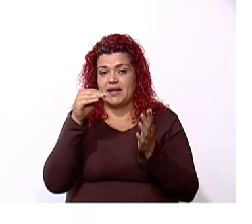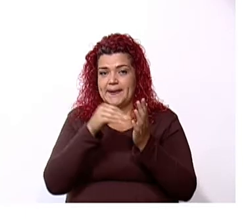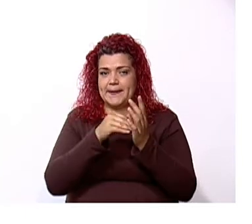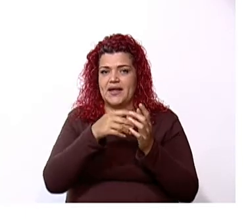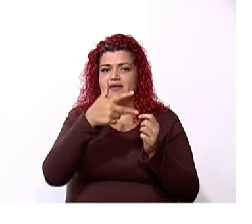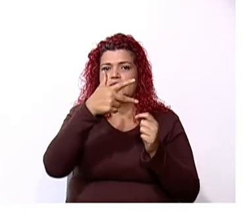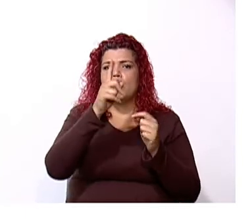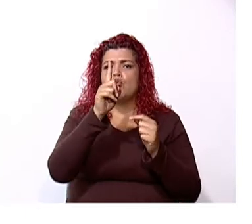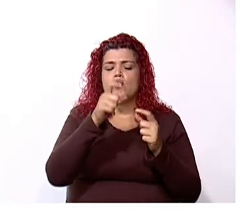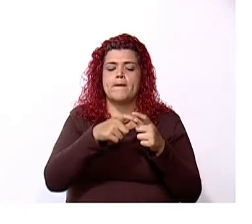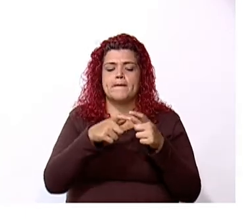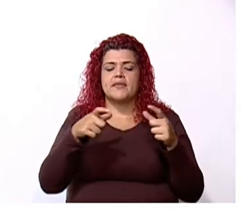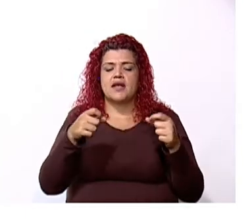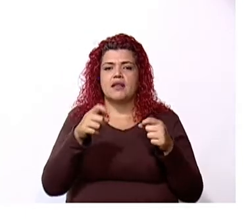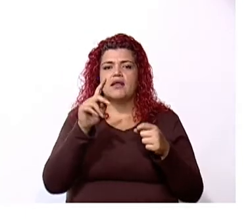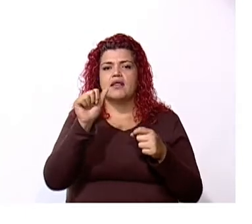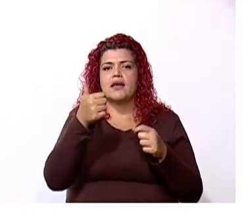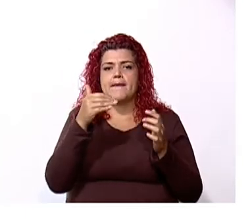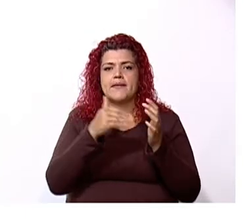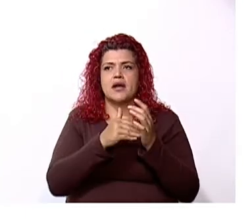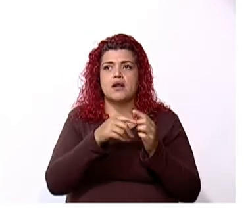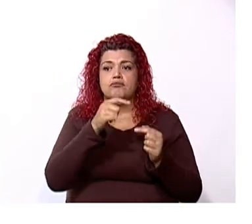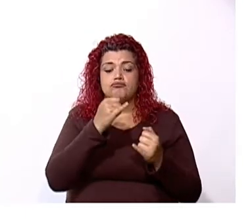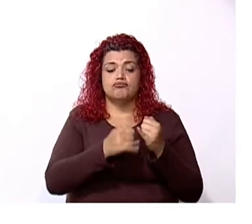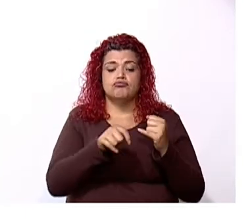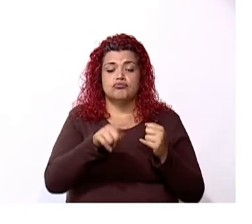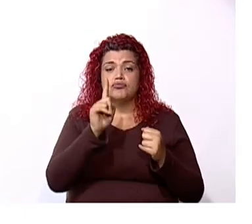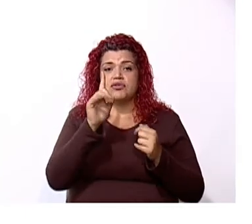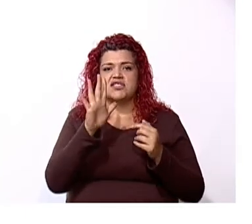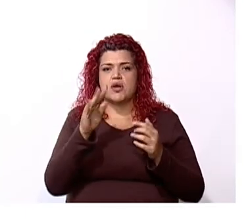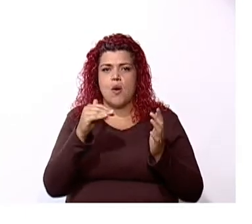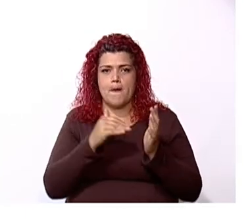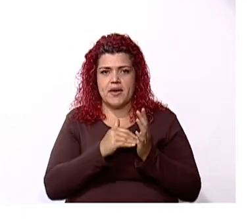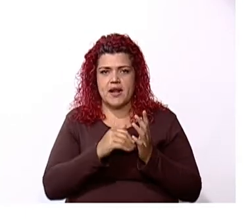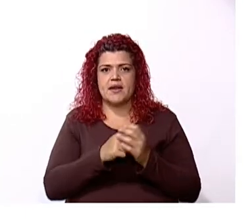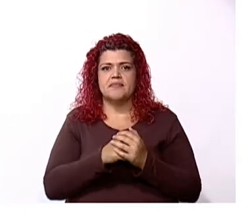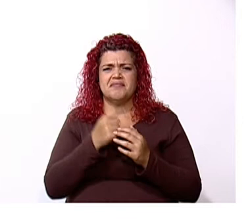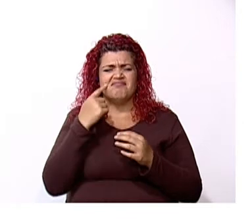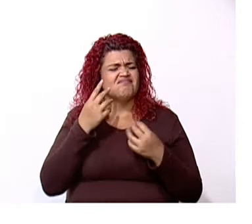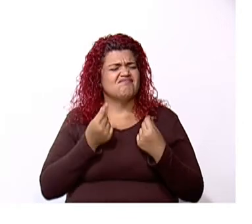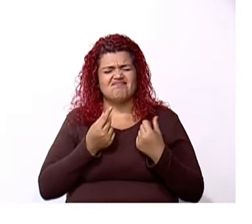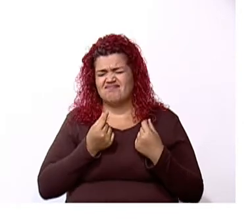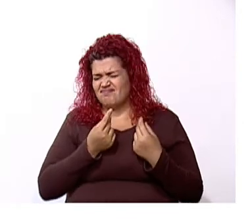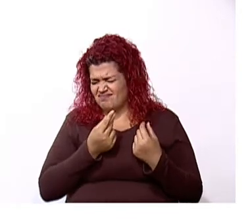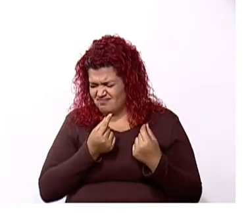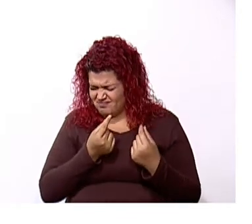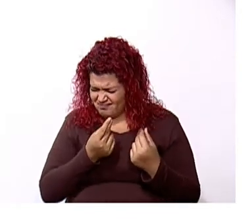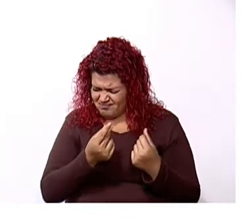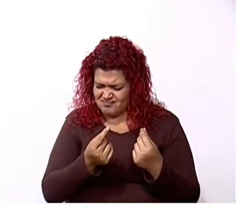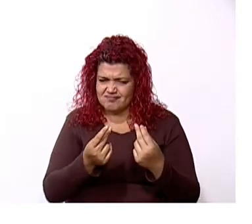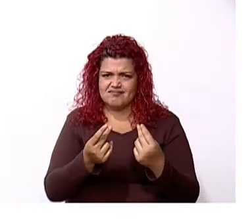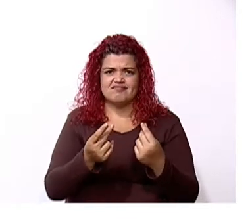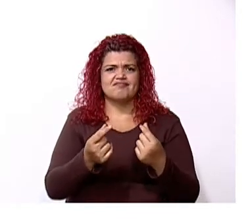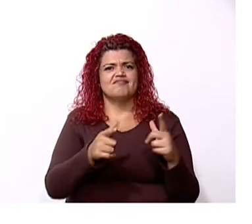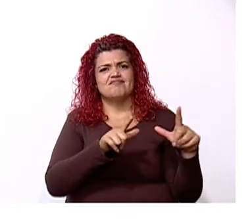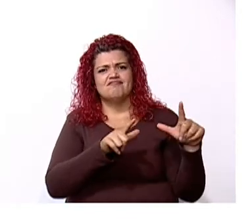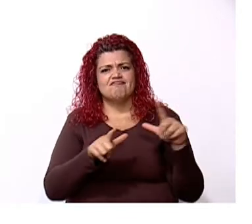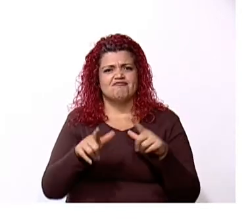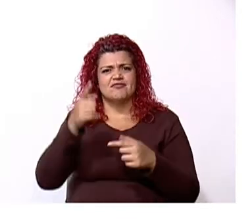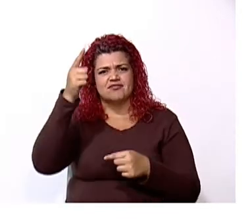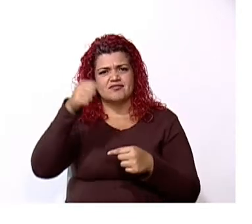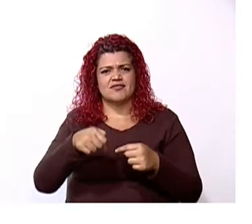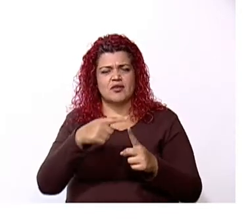de 10.000 y uno de 5.000. Ahora sí, rapidito, rapidito, vamos realizando esa